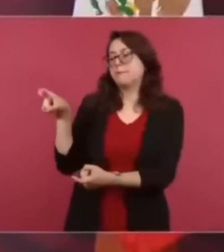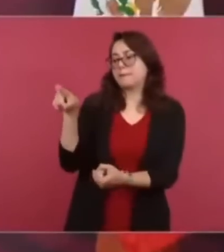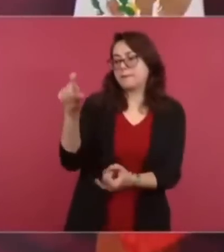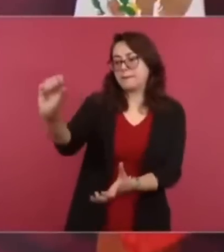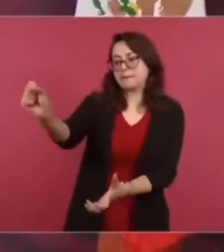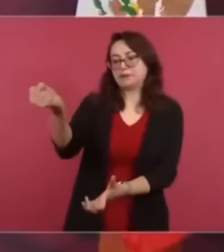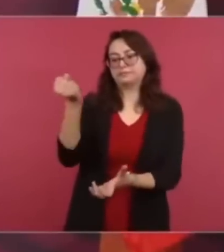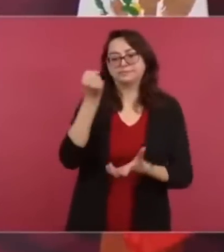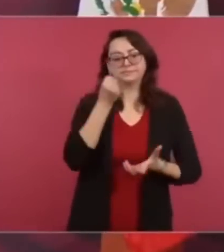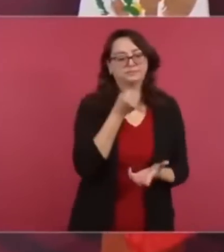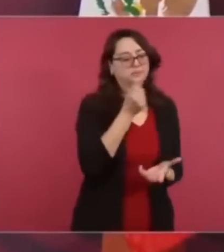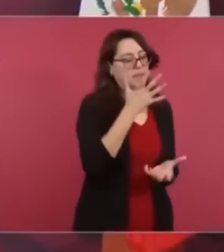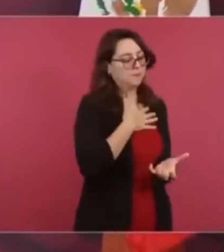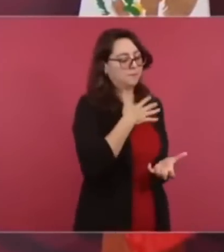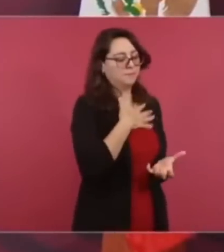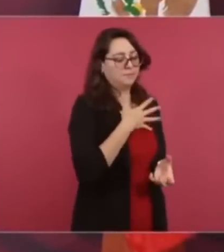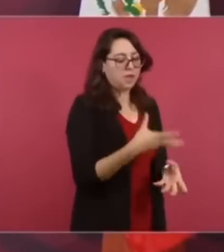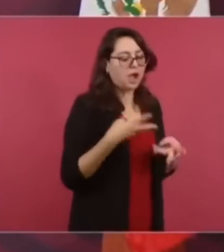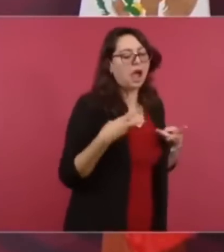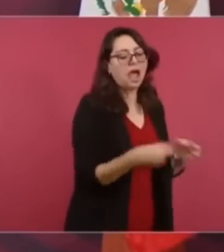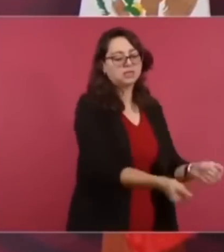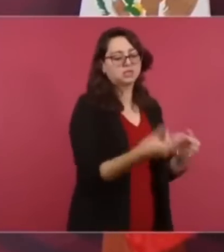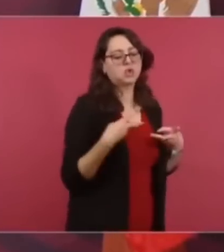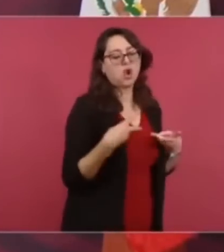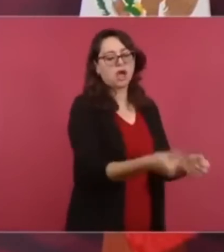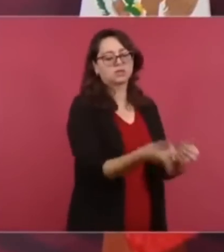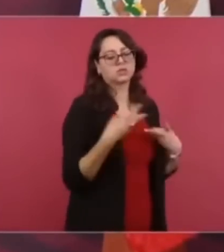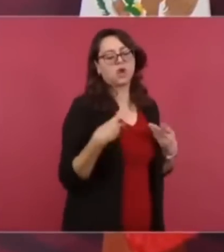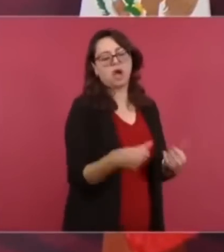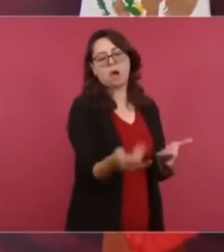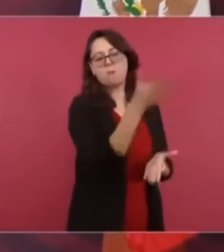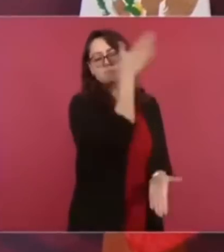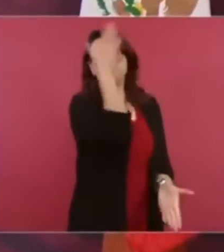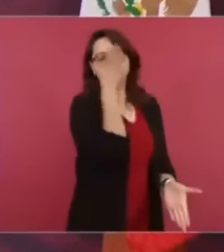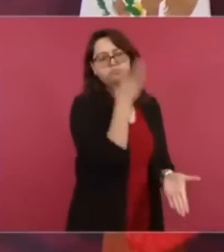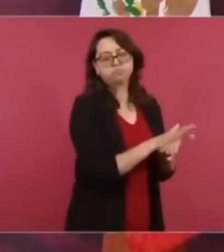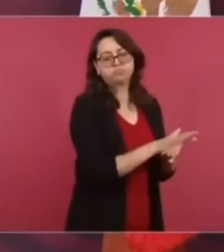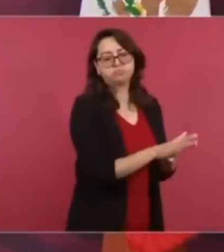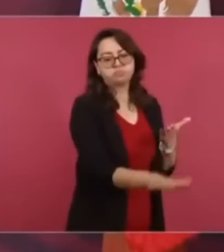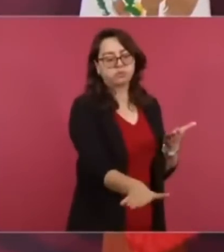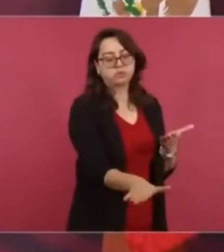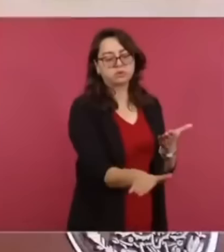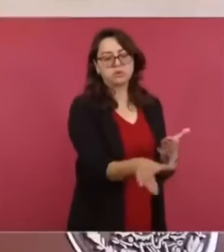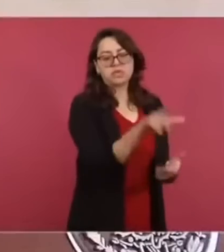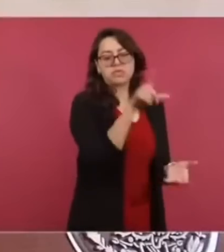Así estaba antes. El gobierno estaba ensimismado.